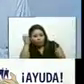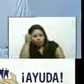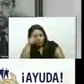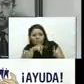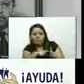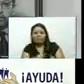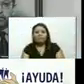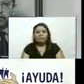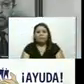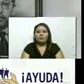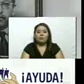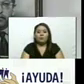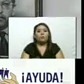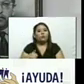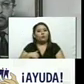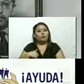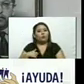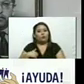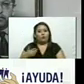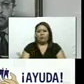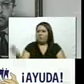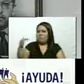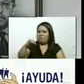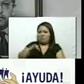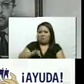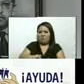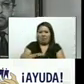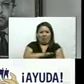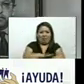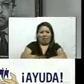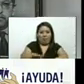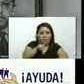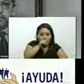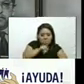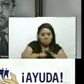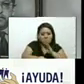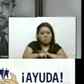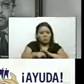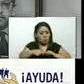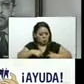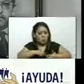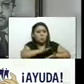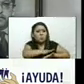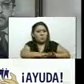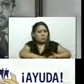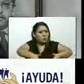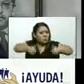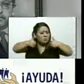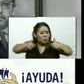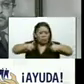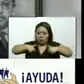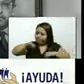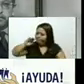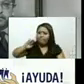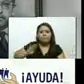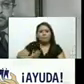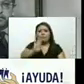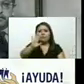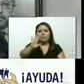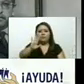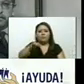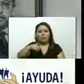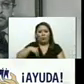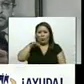crítica. Repito, no tengo nada que ocultar, mi conciencia está tranquila, jamás